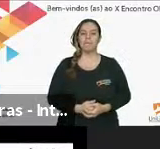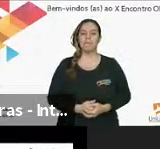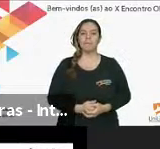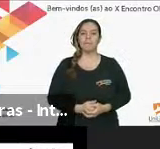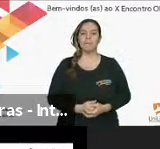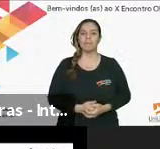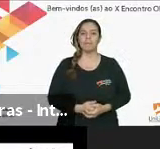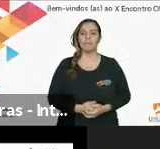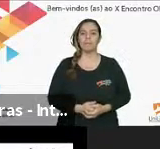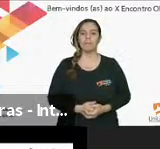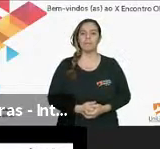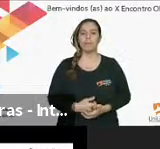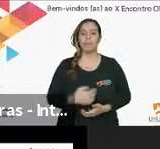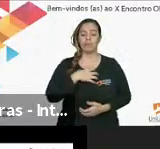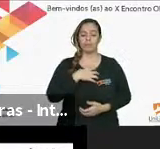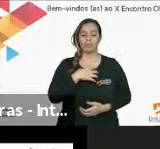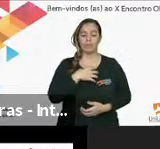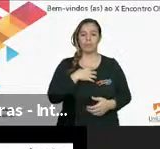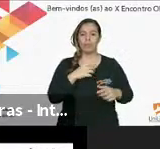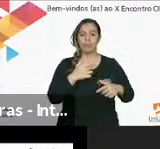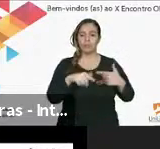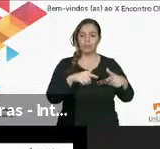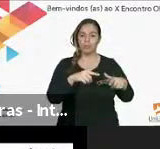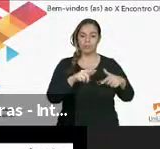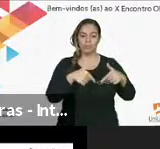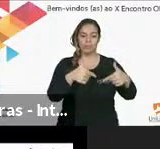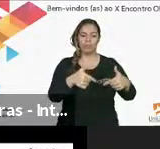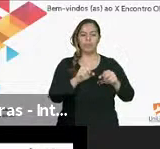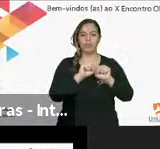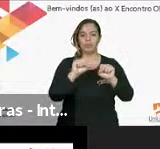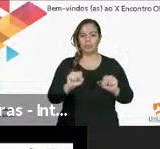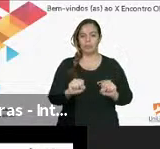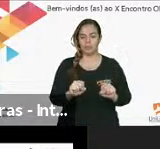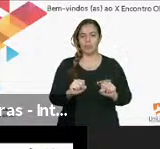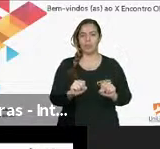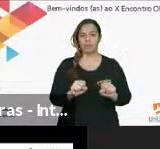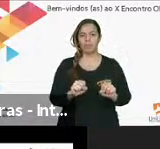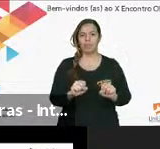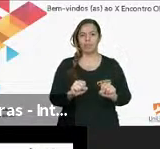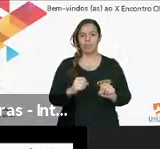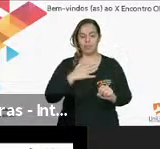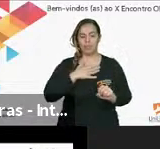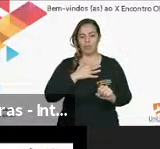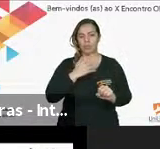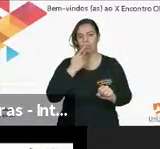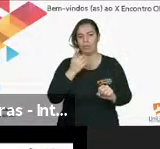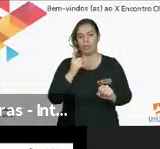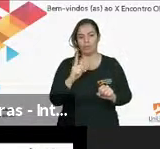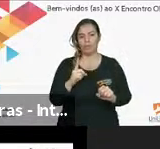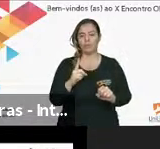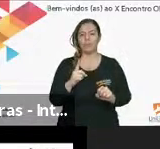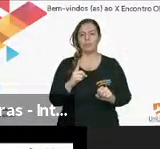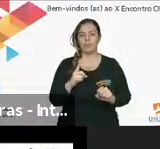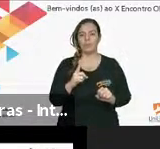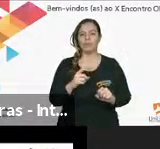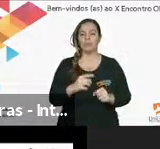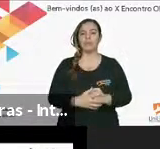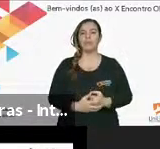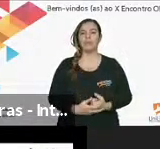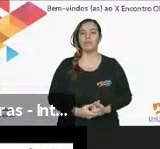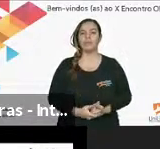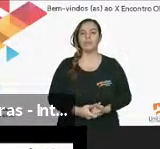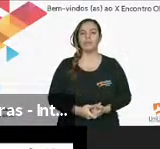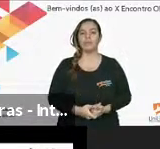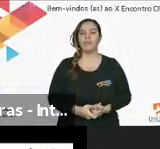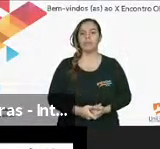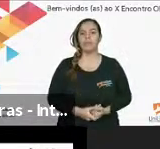es un modo de operar de un sistema. Eso es lo que esto quiere decir. Vivir es un modo